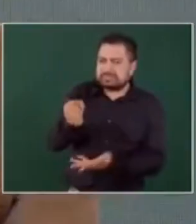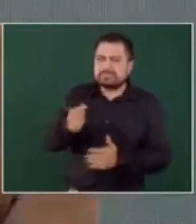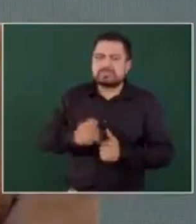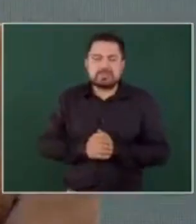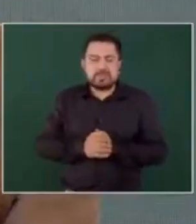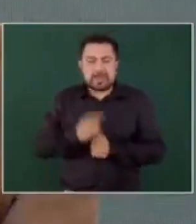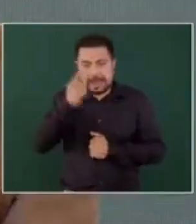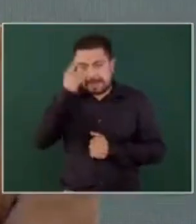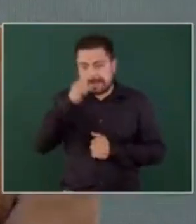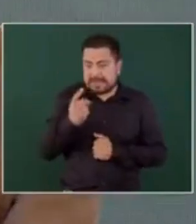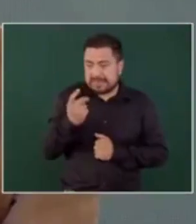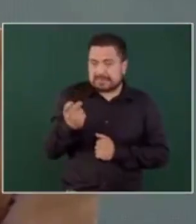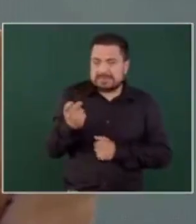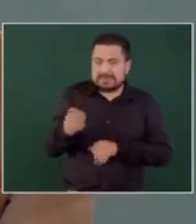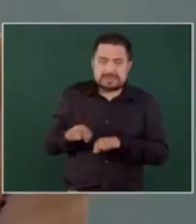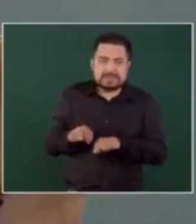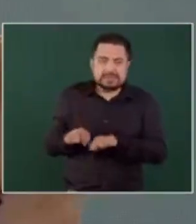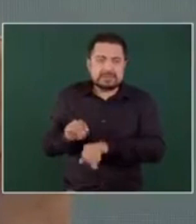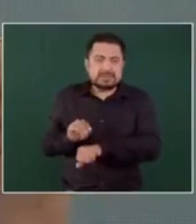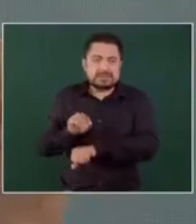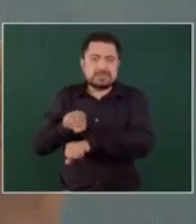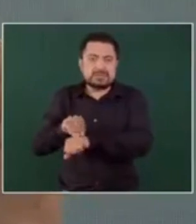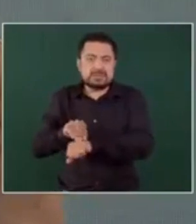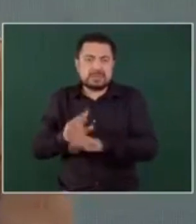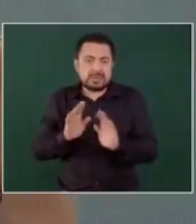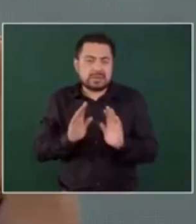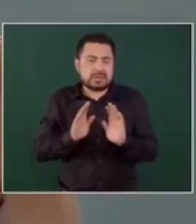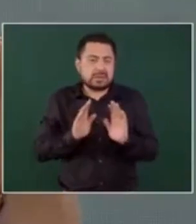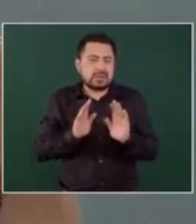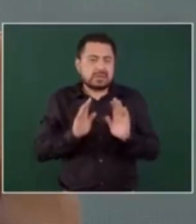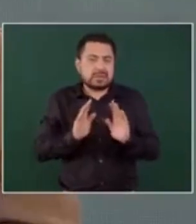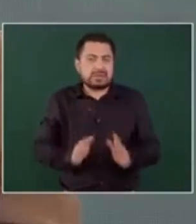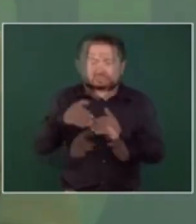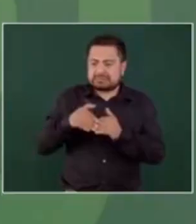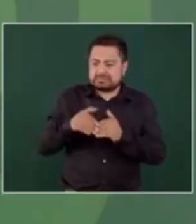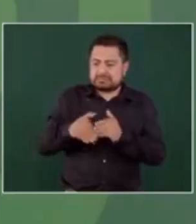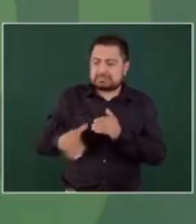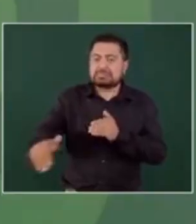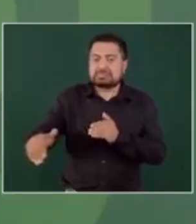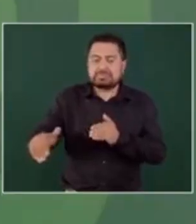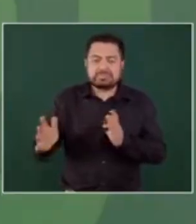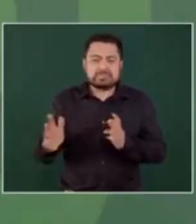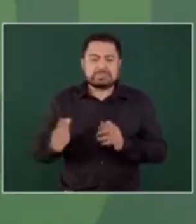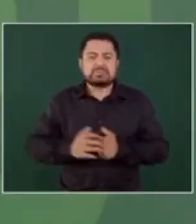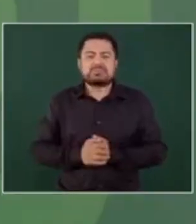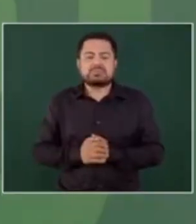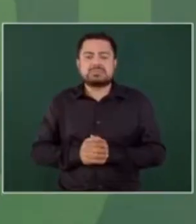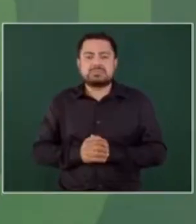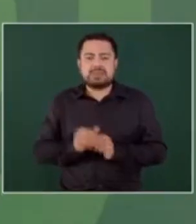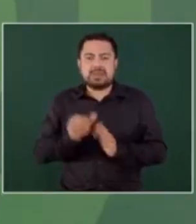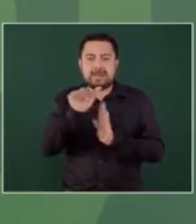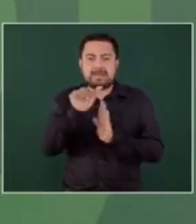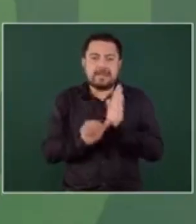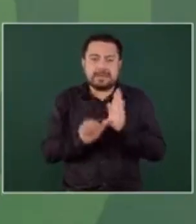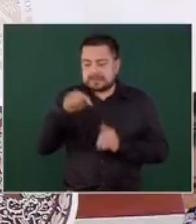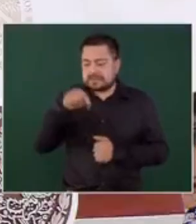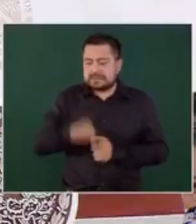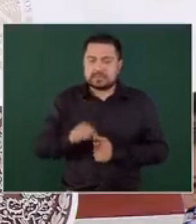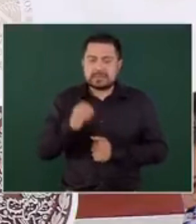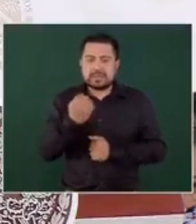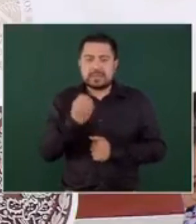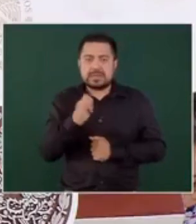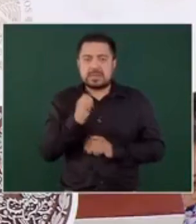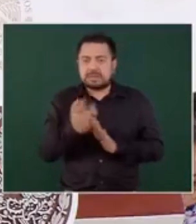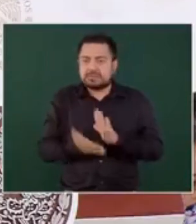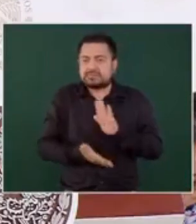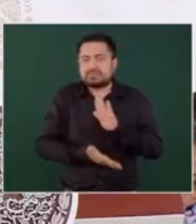para este plan. Y ya vamos a iniciar en este mes la